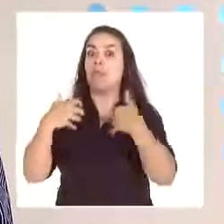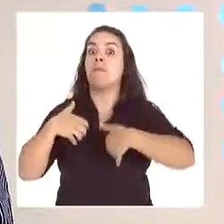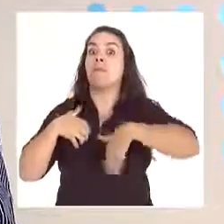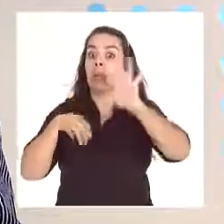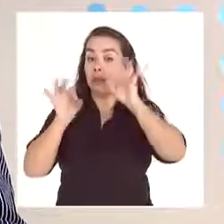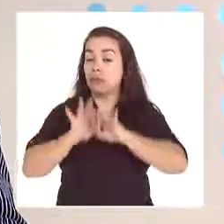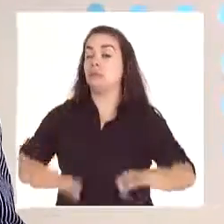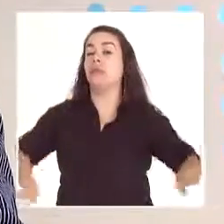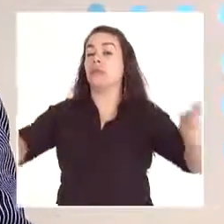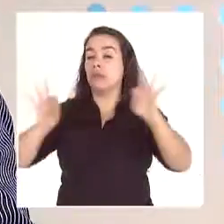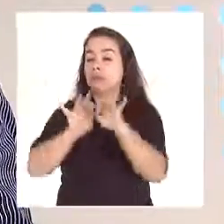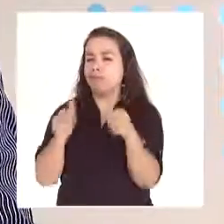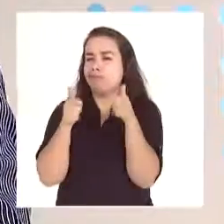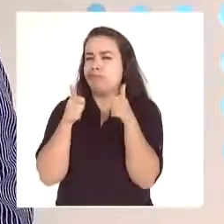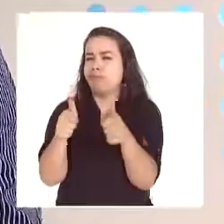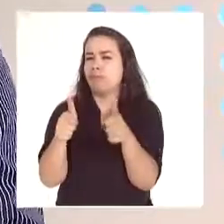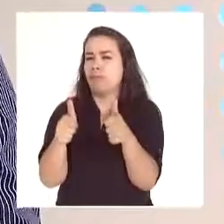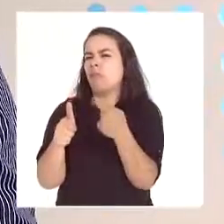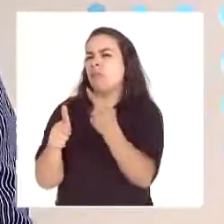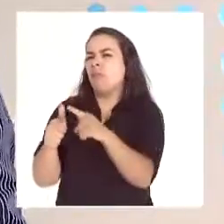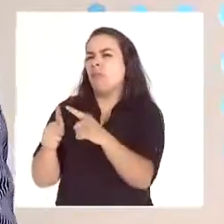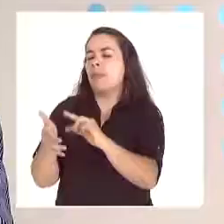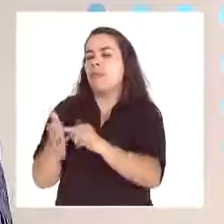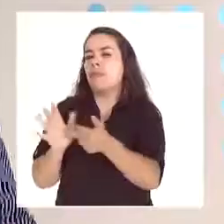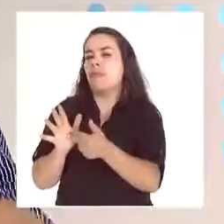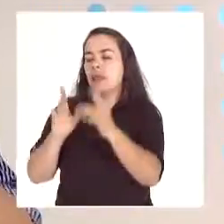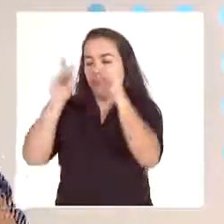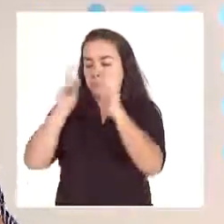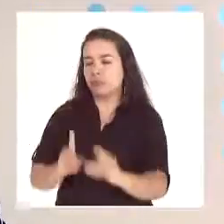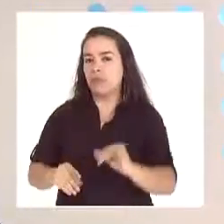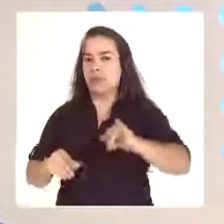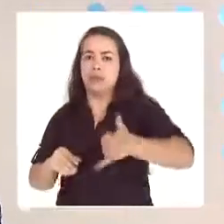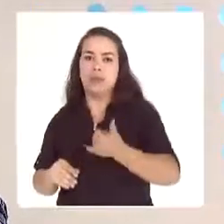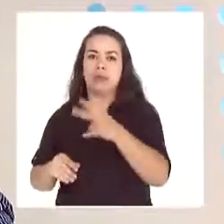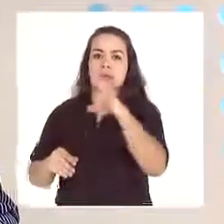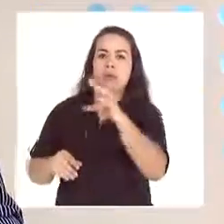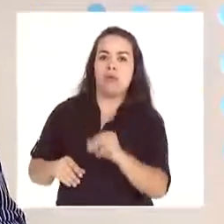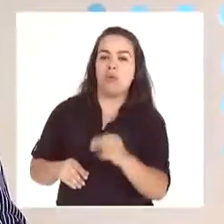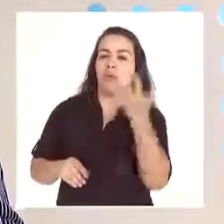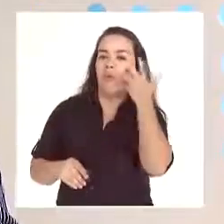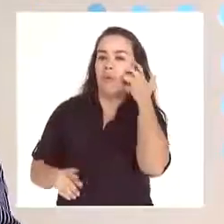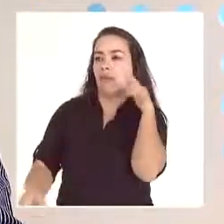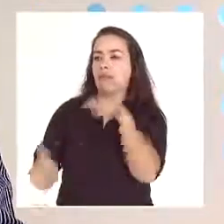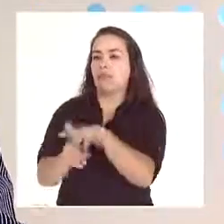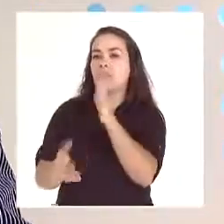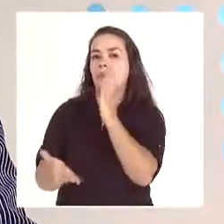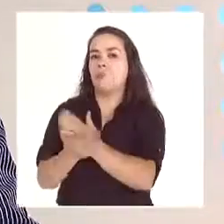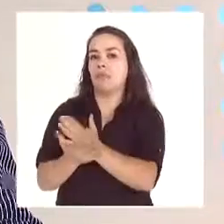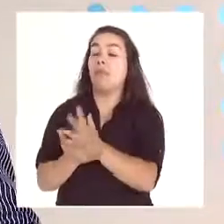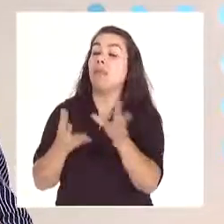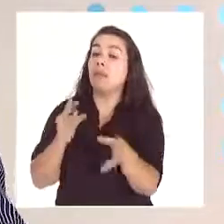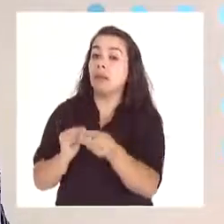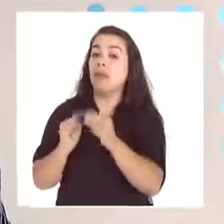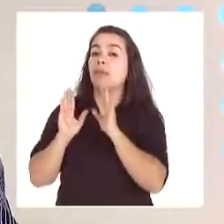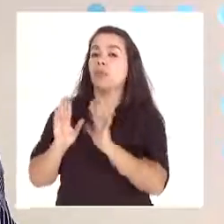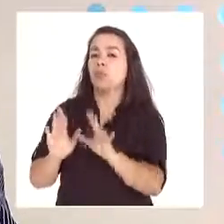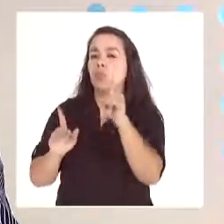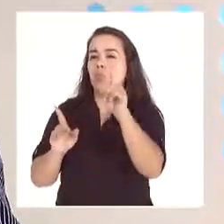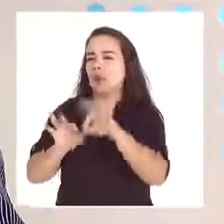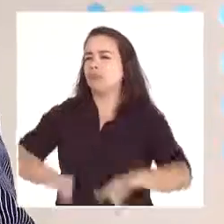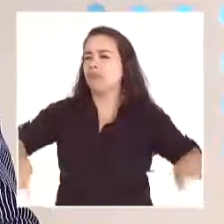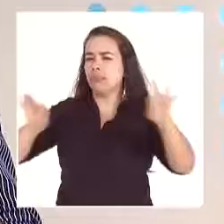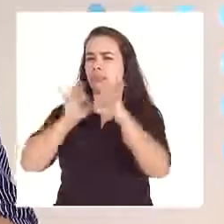oro, la prueba reina para definir si existe o no enfermedad coronaria, pero tiene una virtud muchísimo más